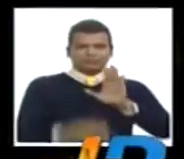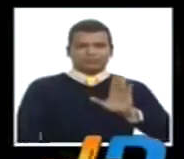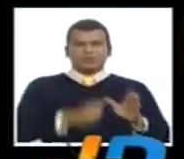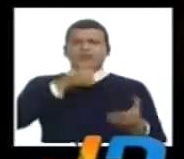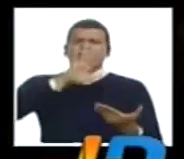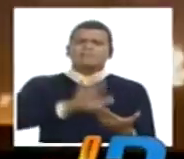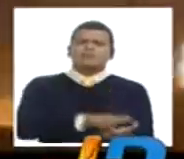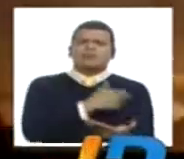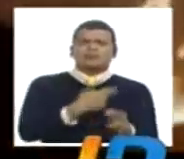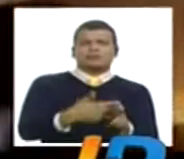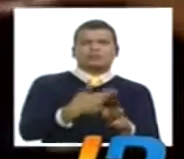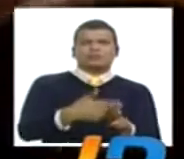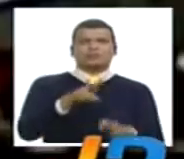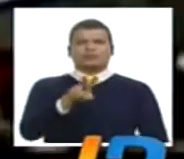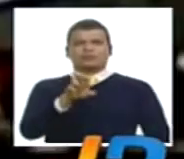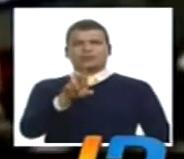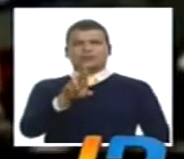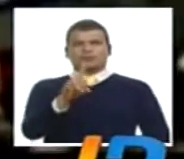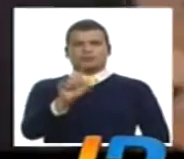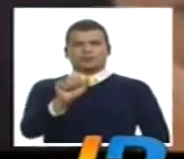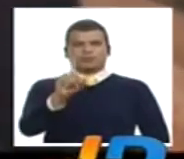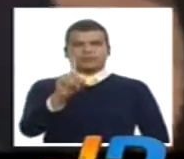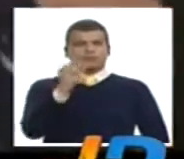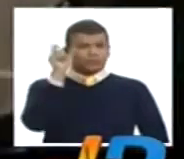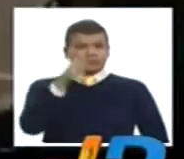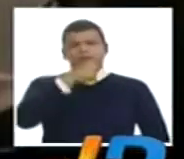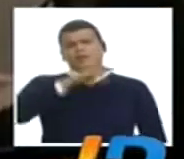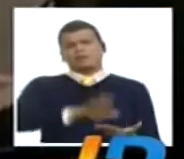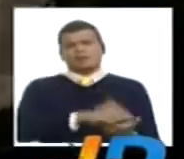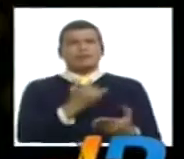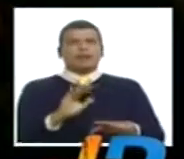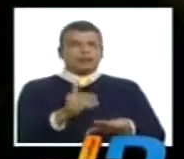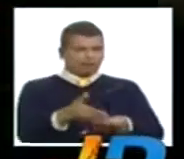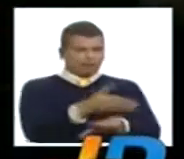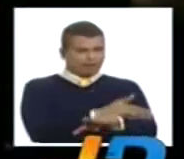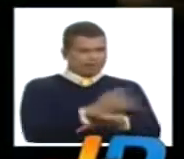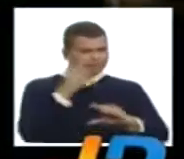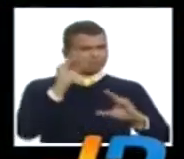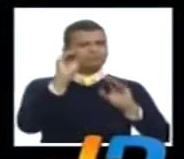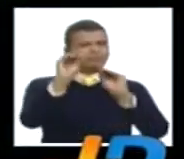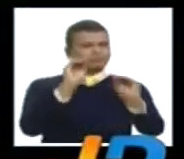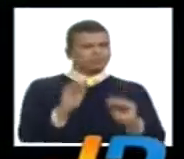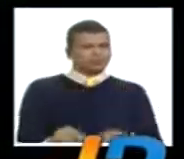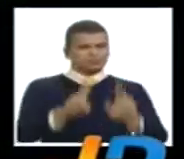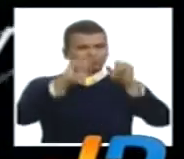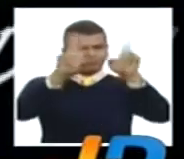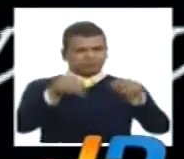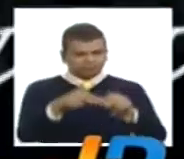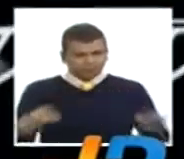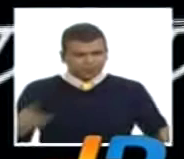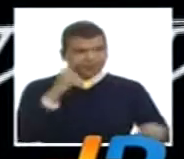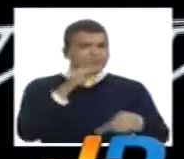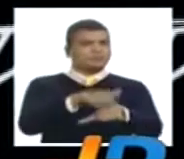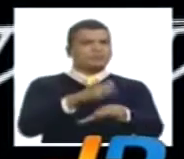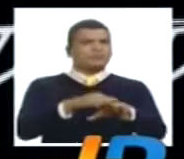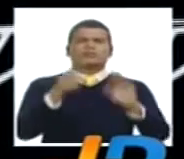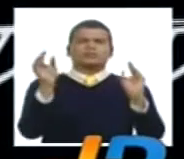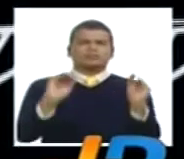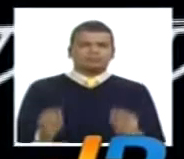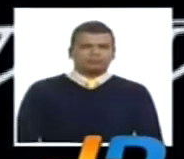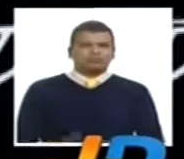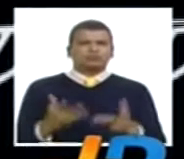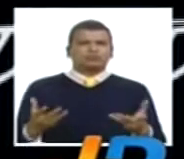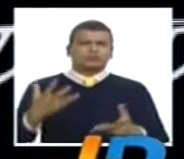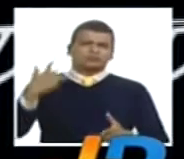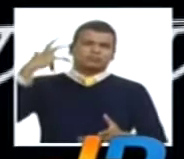España. Fernando Olvera, vocalista de Maná, ya ha publicado algunos adelantos de este video en sus redes sociales, contando que fue realizado en unas